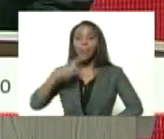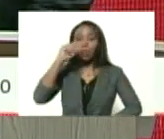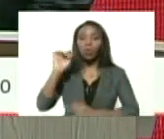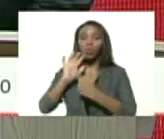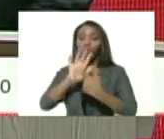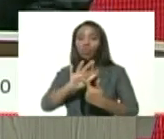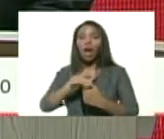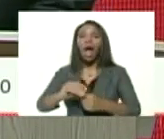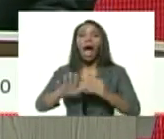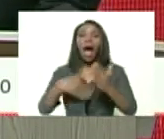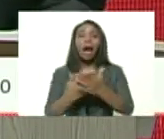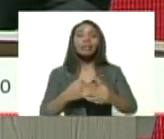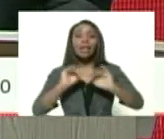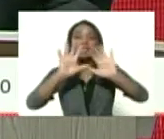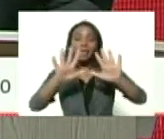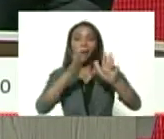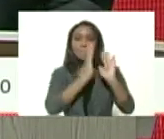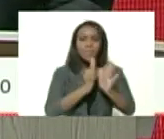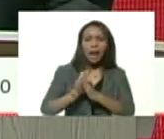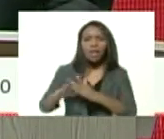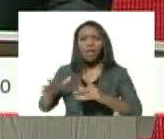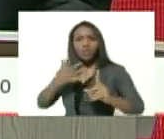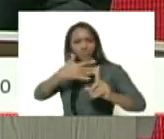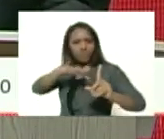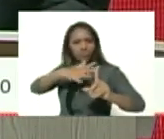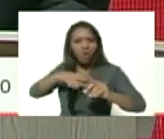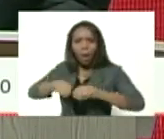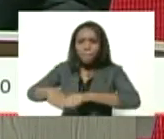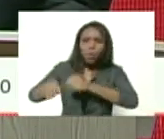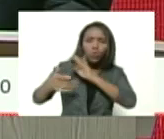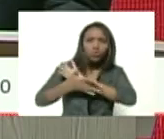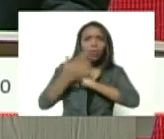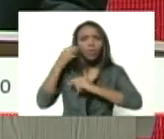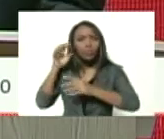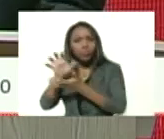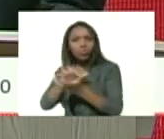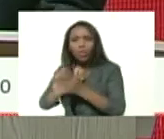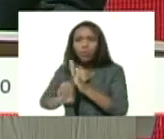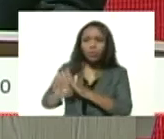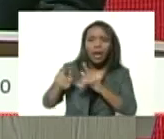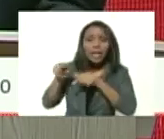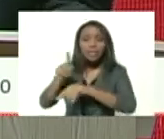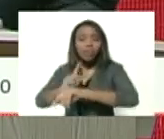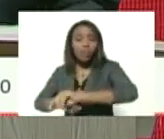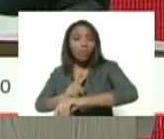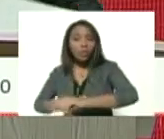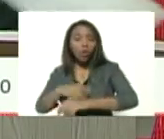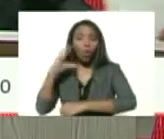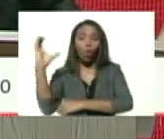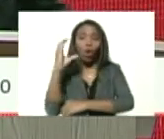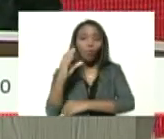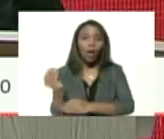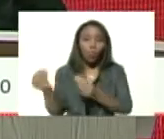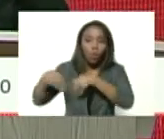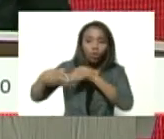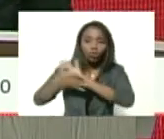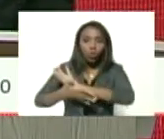hasta 10 planes de magnicidio se estaban desarrollando en ese momento desde Colombia.